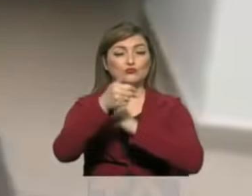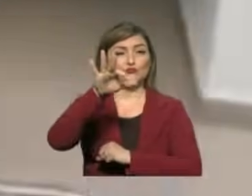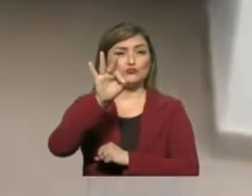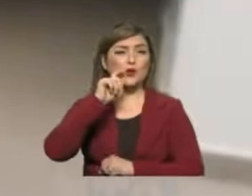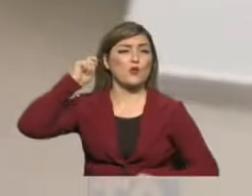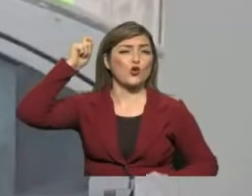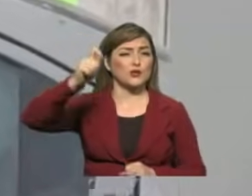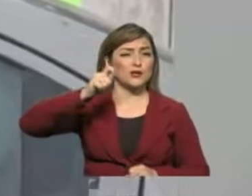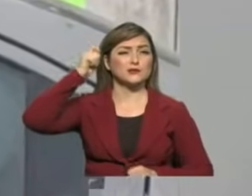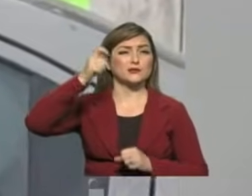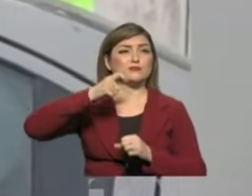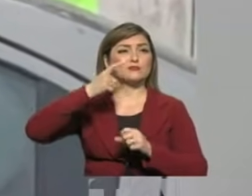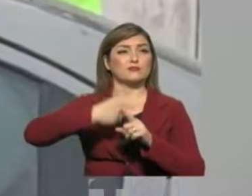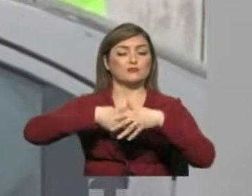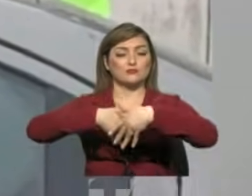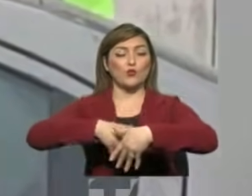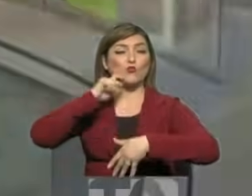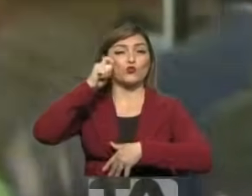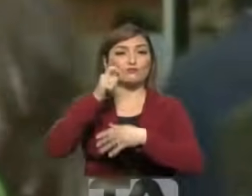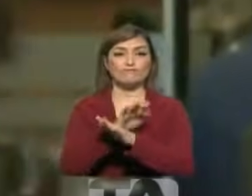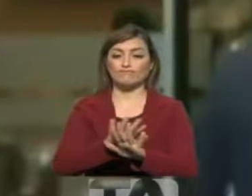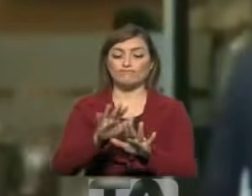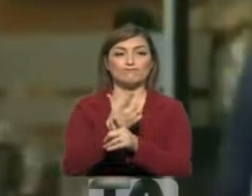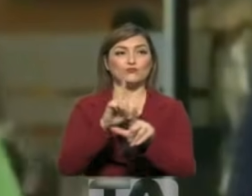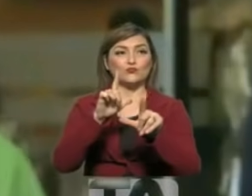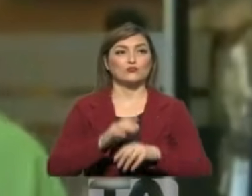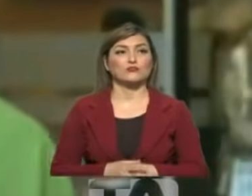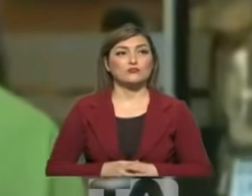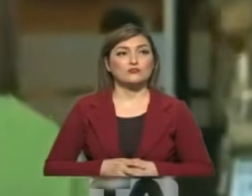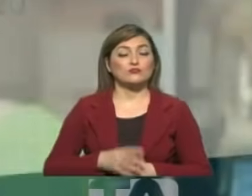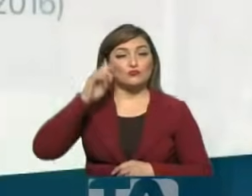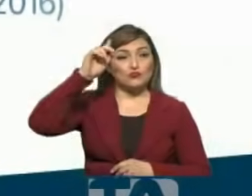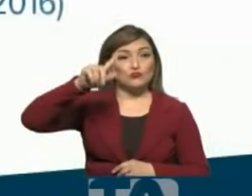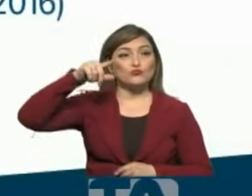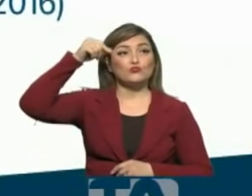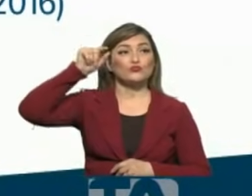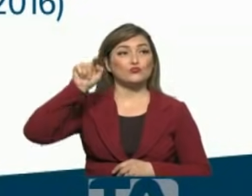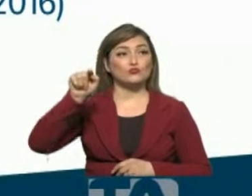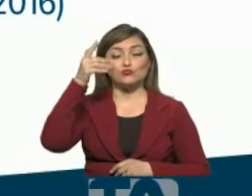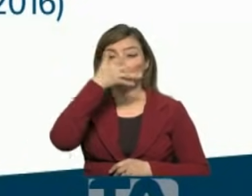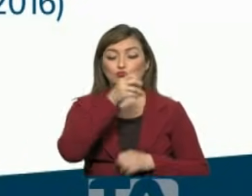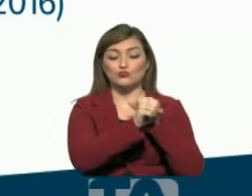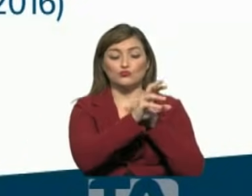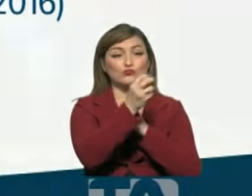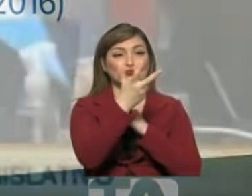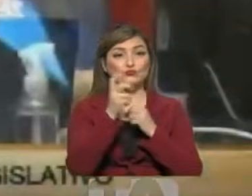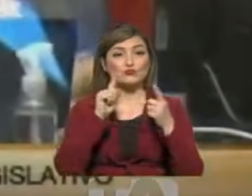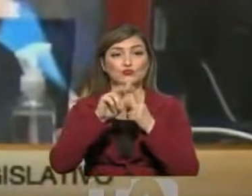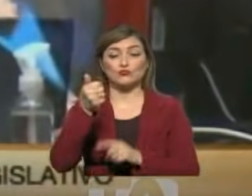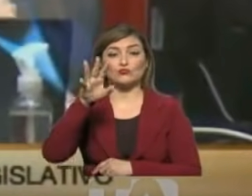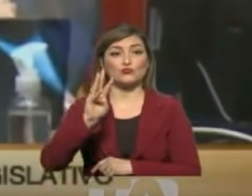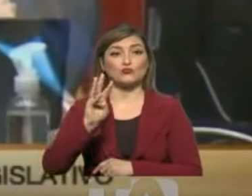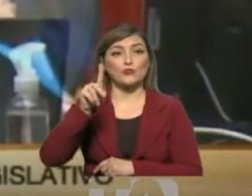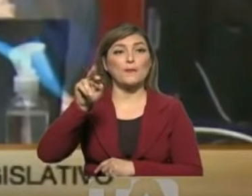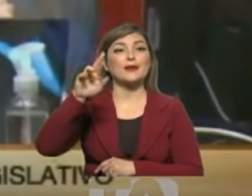las protestas de octubre, finalmente sobreseída. Paola Cabezas, gobernadora de Esmeraldas entre 2013 y 2016.